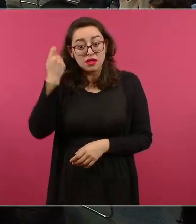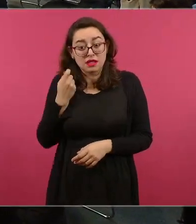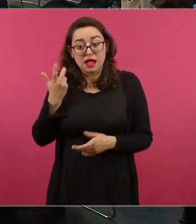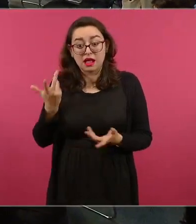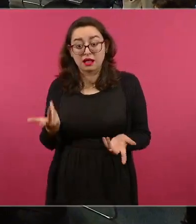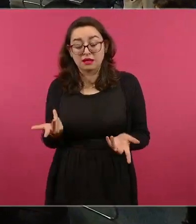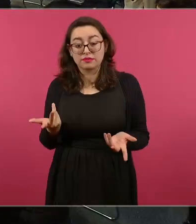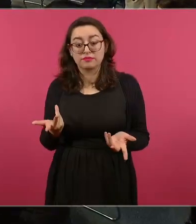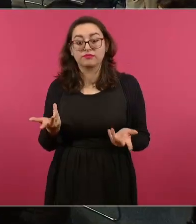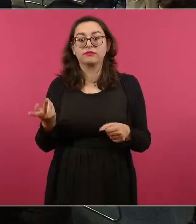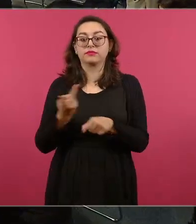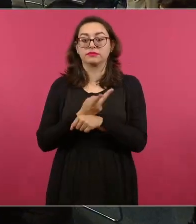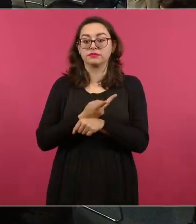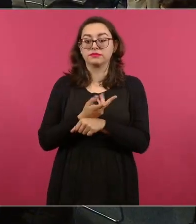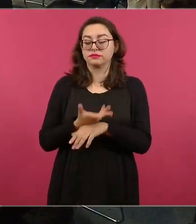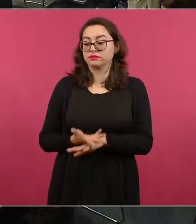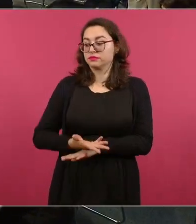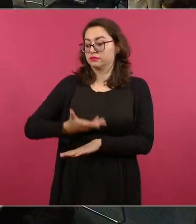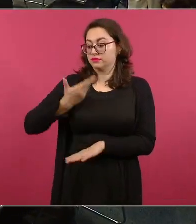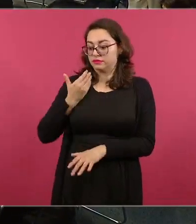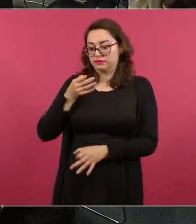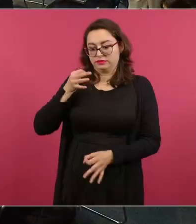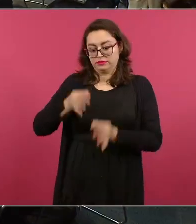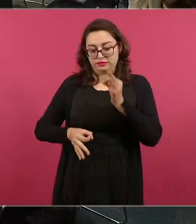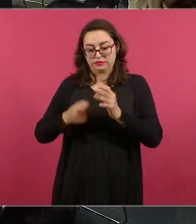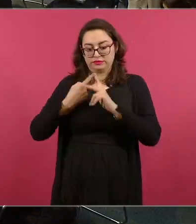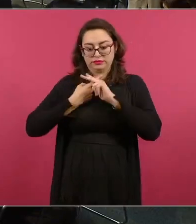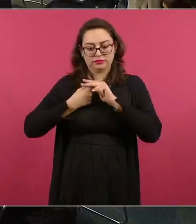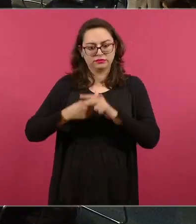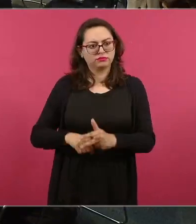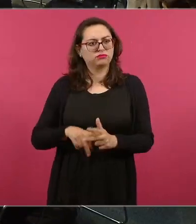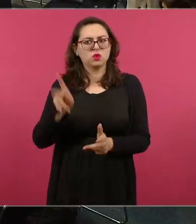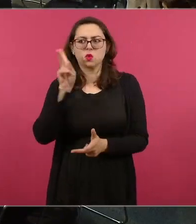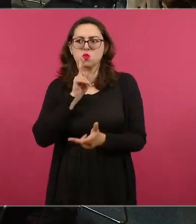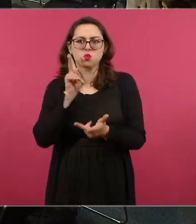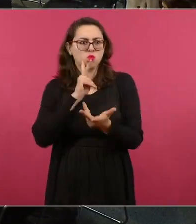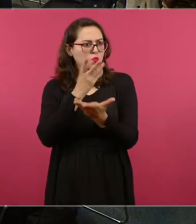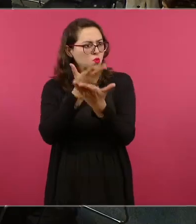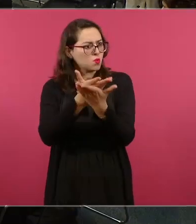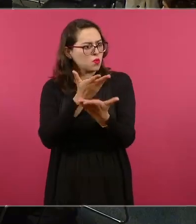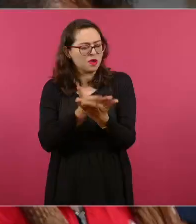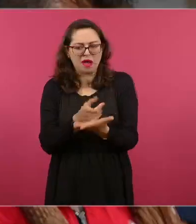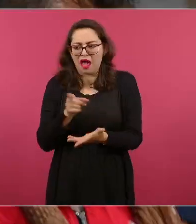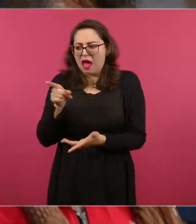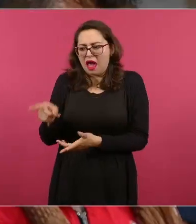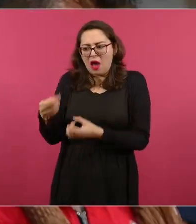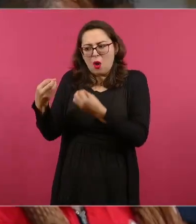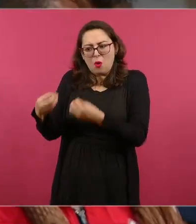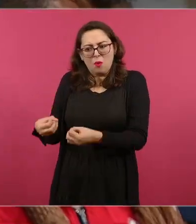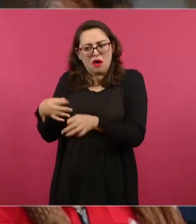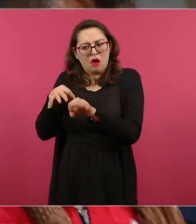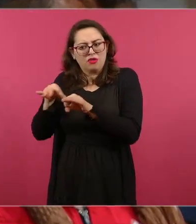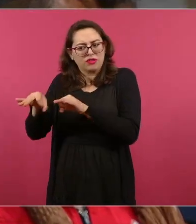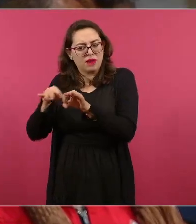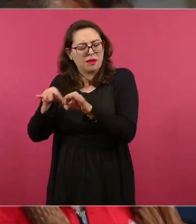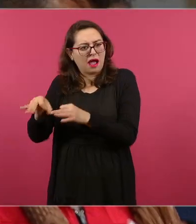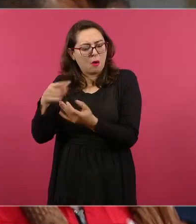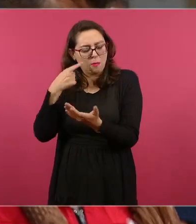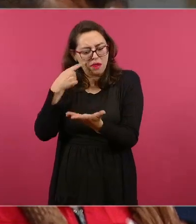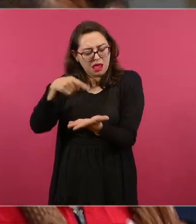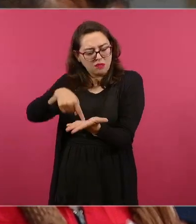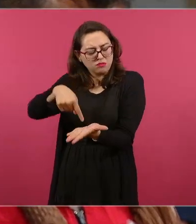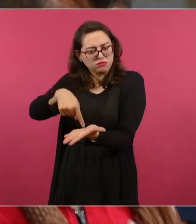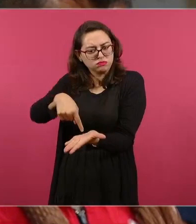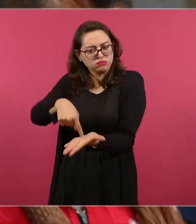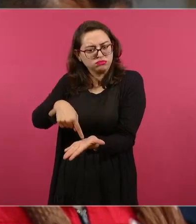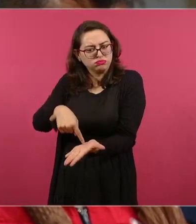audiencia inicial, su defensa presentó pruebas como las listas de asistencia y roles de servicio con los que acreditó que